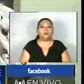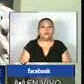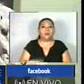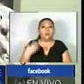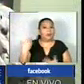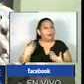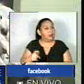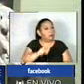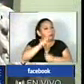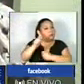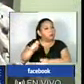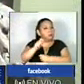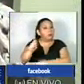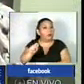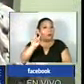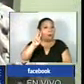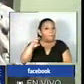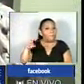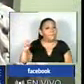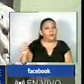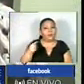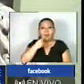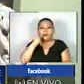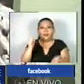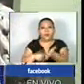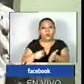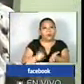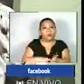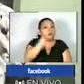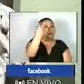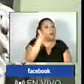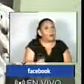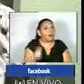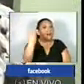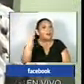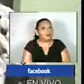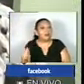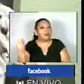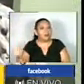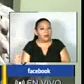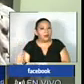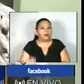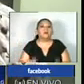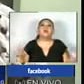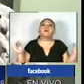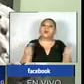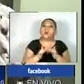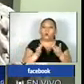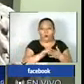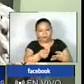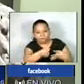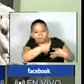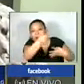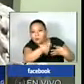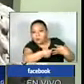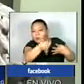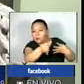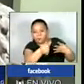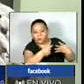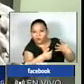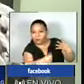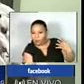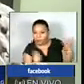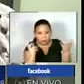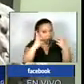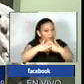denuncias que nos ingresan diariamente y de esas pues también se van descartando varias denuncias que no cumplen